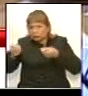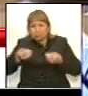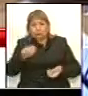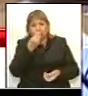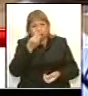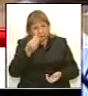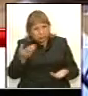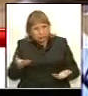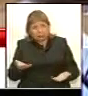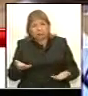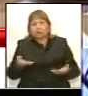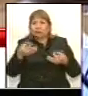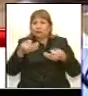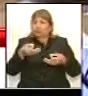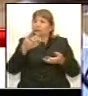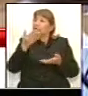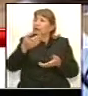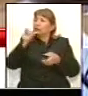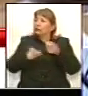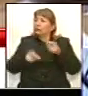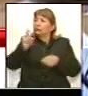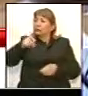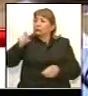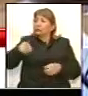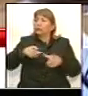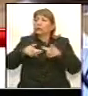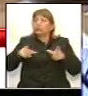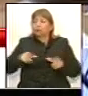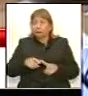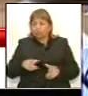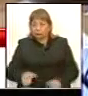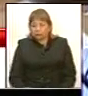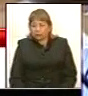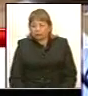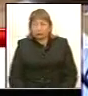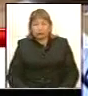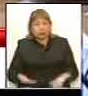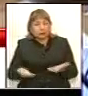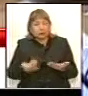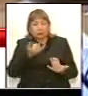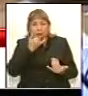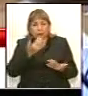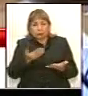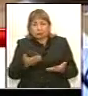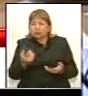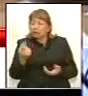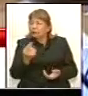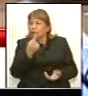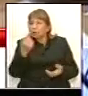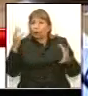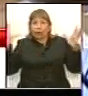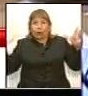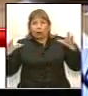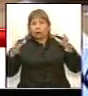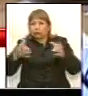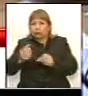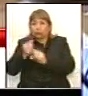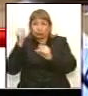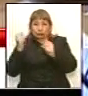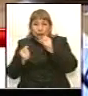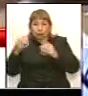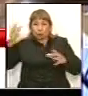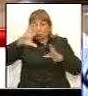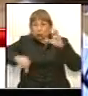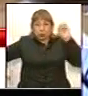los puntos en función a la cantidad de áreas afectadas. En un solo sitio asaltaban la carretera, veíamos cómo se